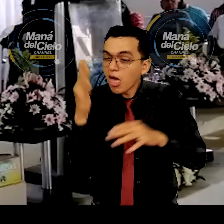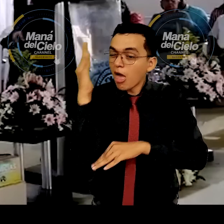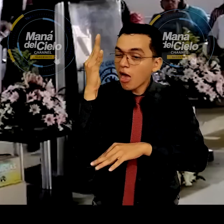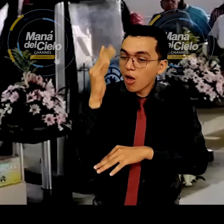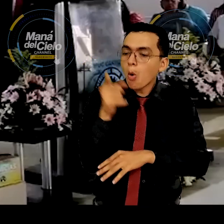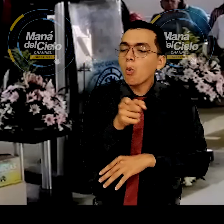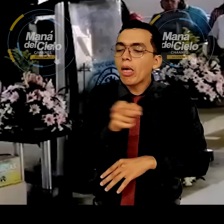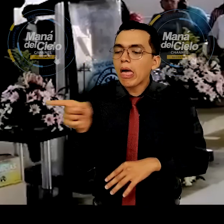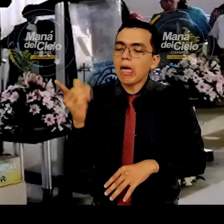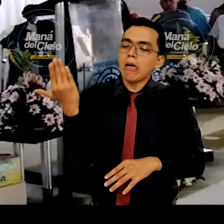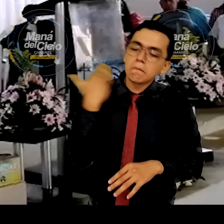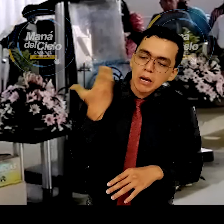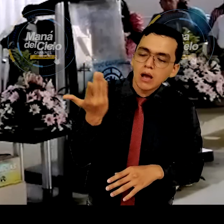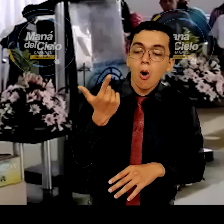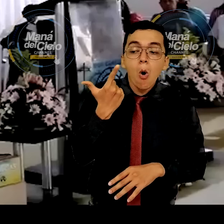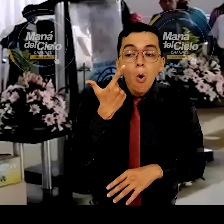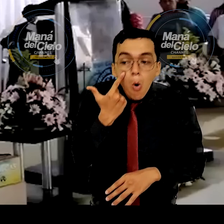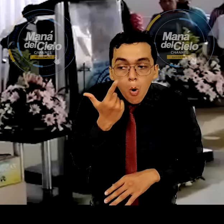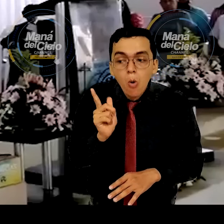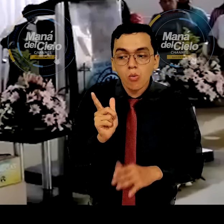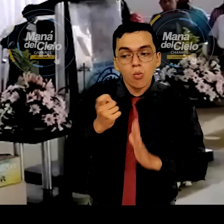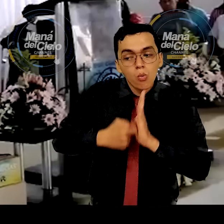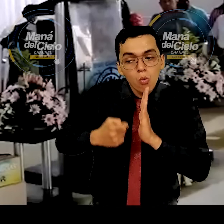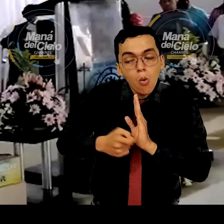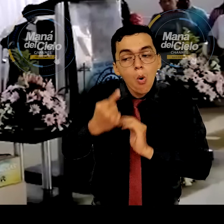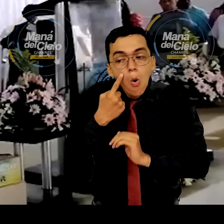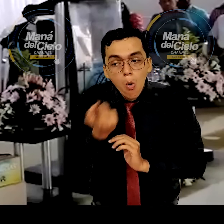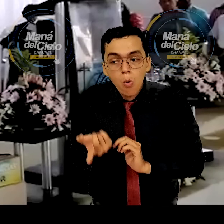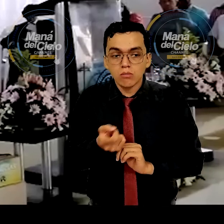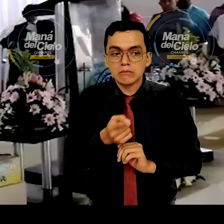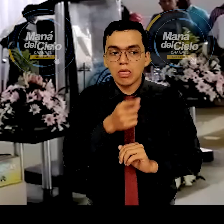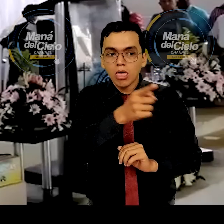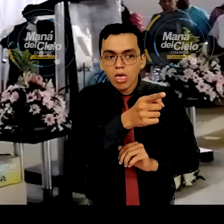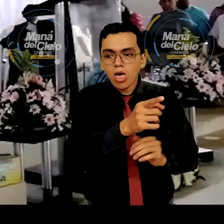Y él estaba pensando en lo que él podía hacer.